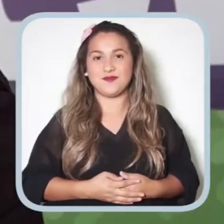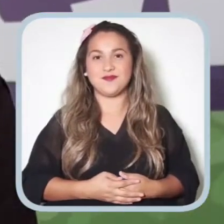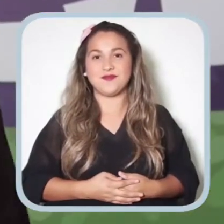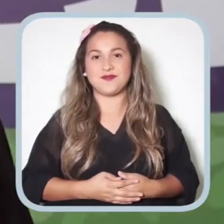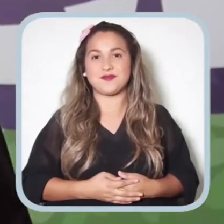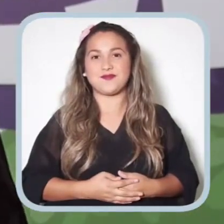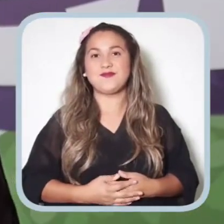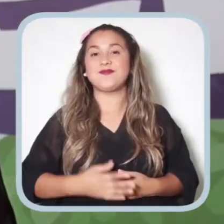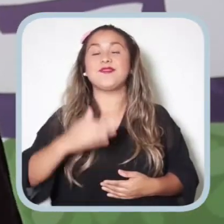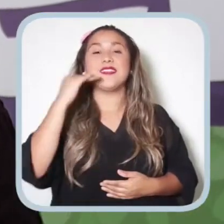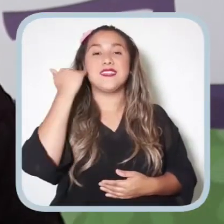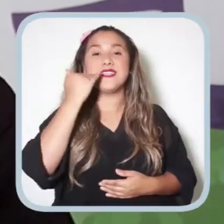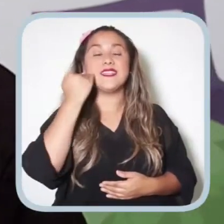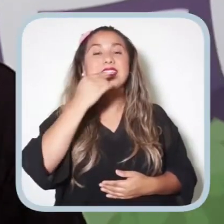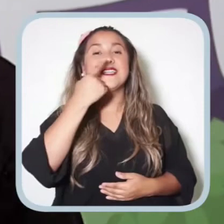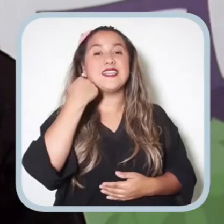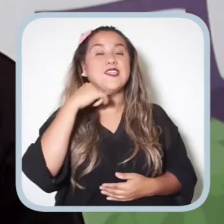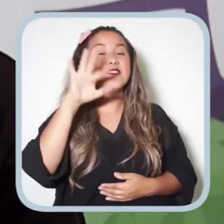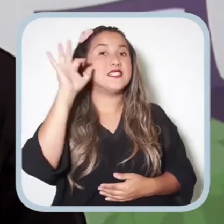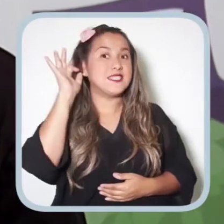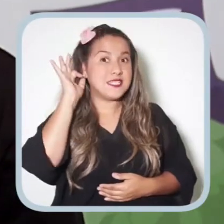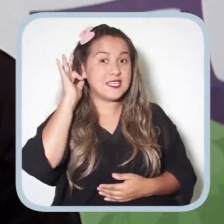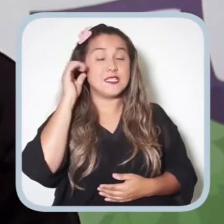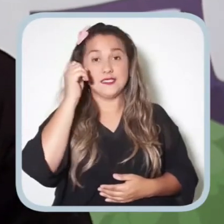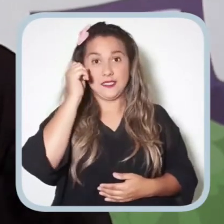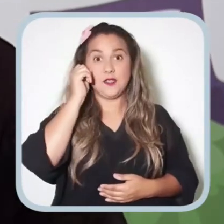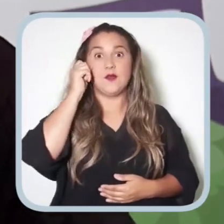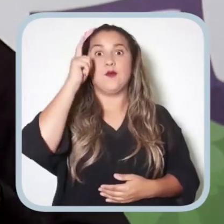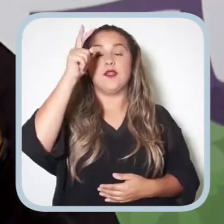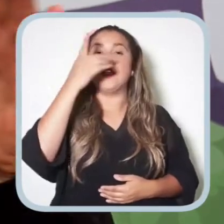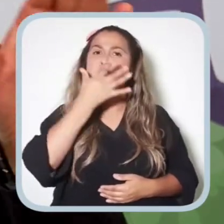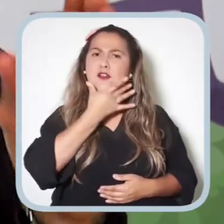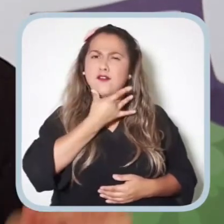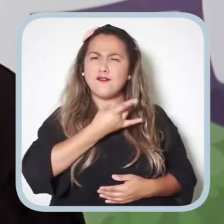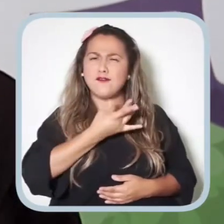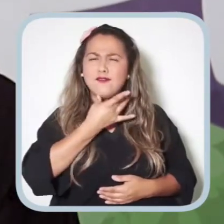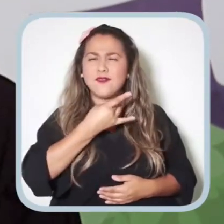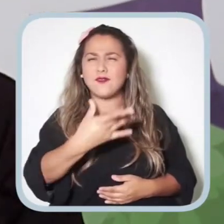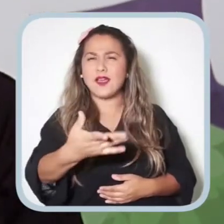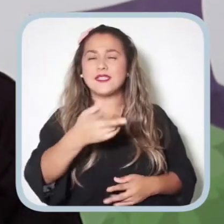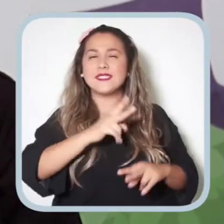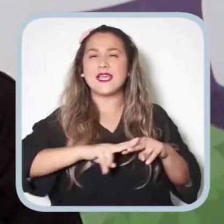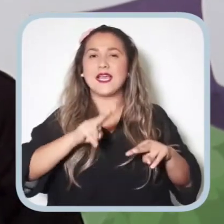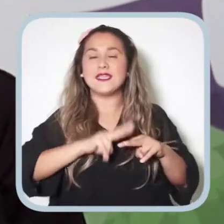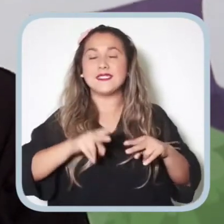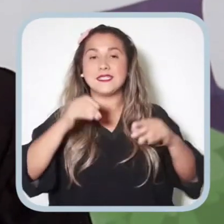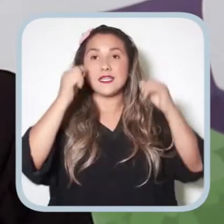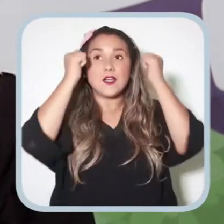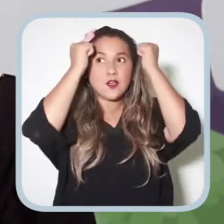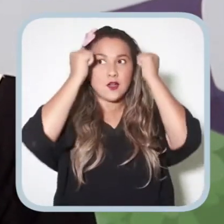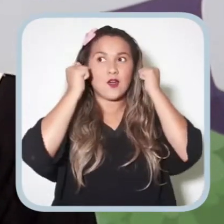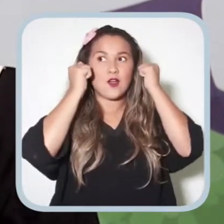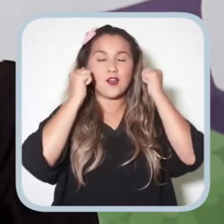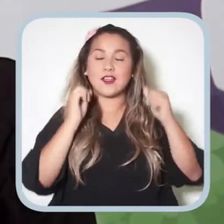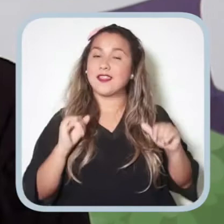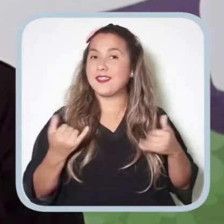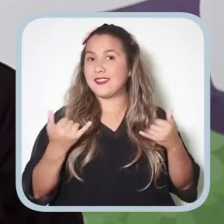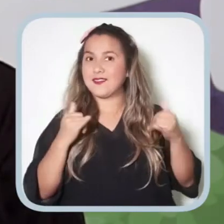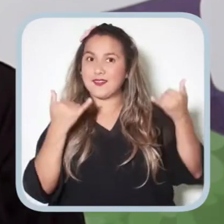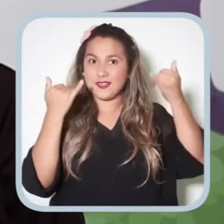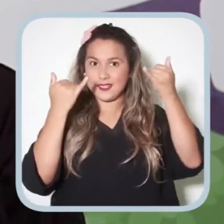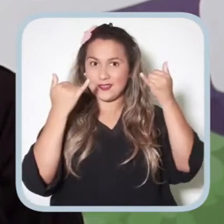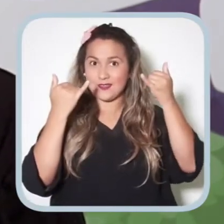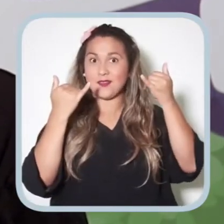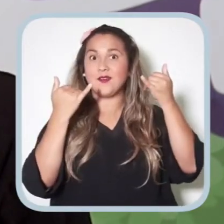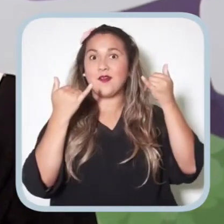Niños y niñas, ¿se dieron cuenta lo fácil y entretenido que es fabricar un gorro divertido? Oye, pero es